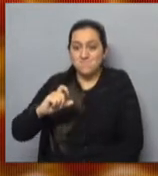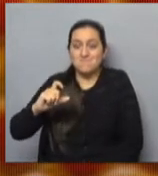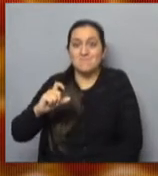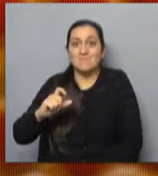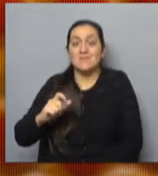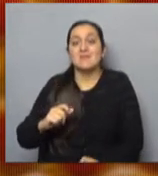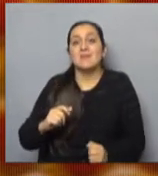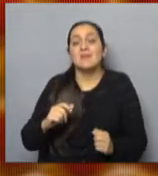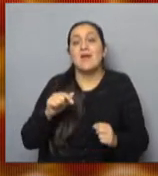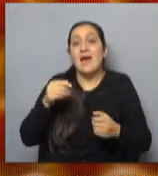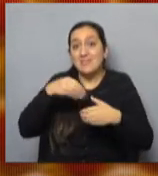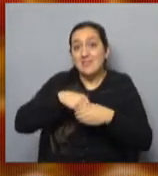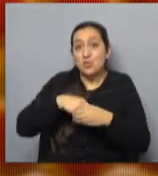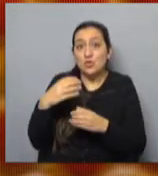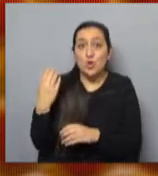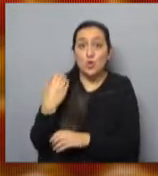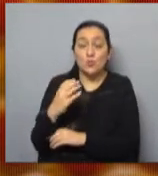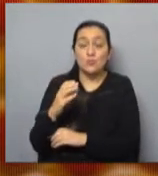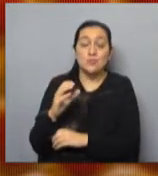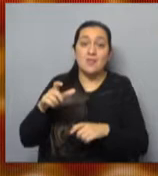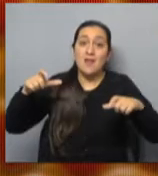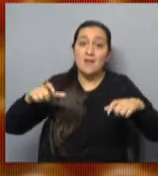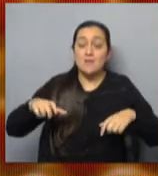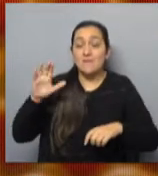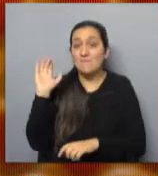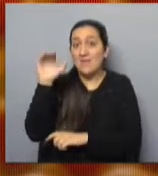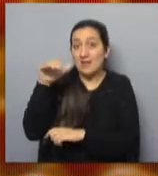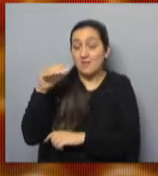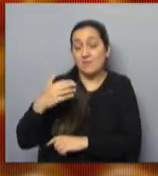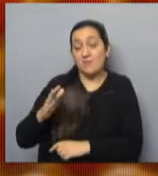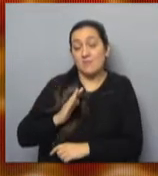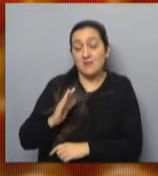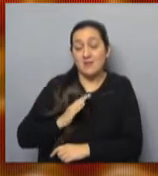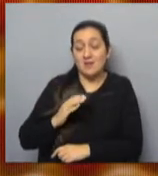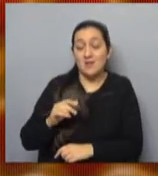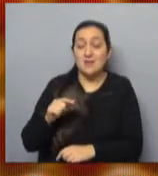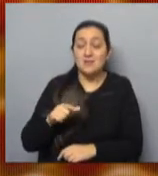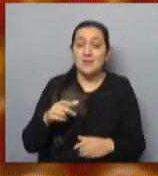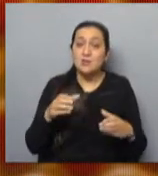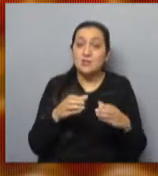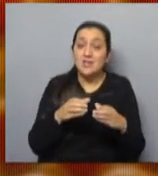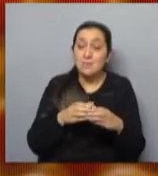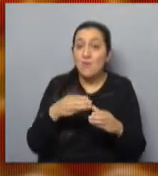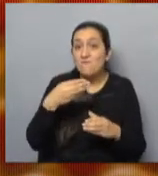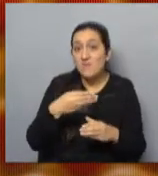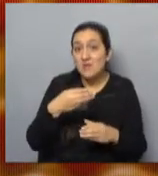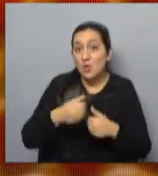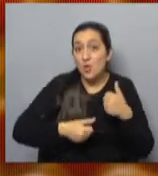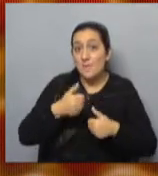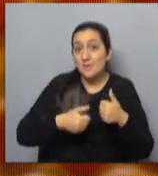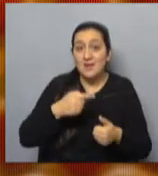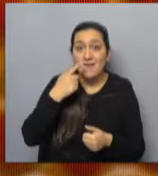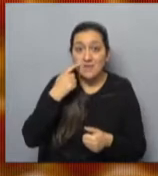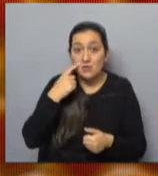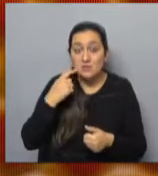dentro de los clubes de del básquet femenino hace que los equipos de que competían en varones se